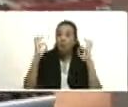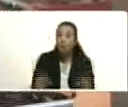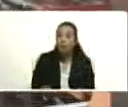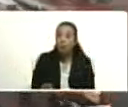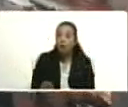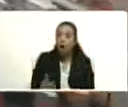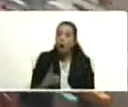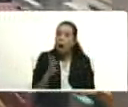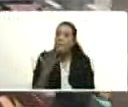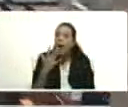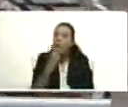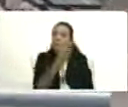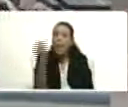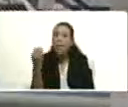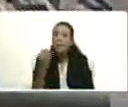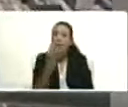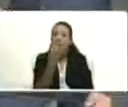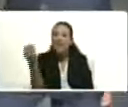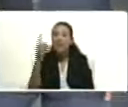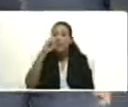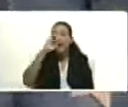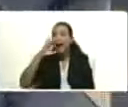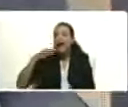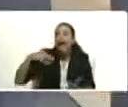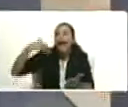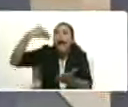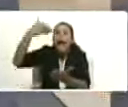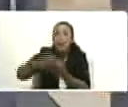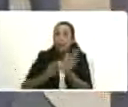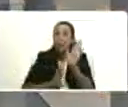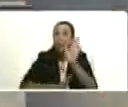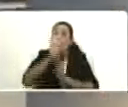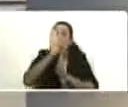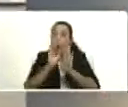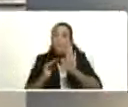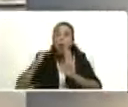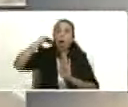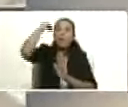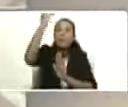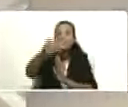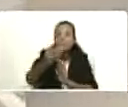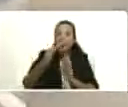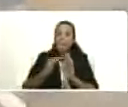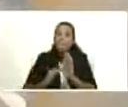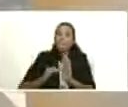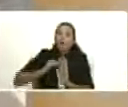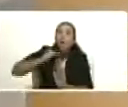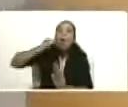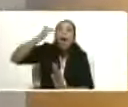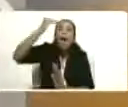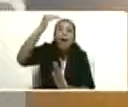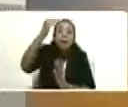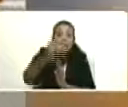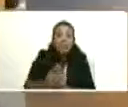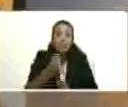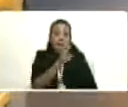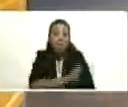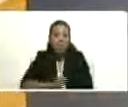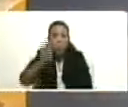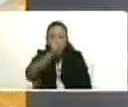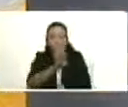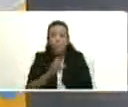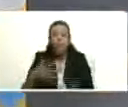lo menos 20, 30 años de adelanto a cualquier país del occidente, de Estados Unidos, Europa o quien